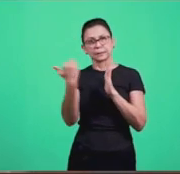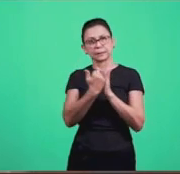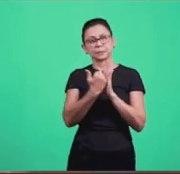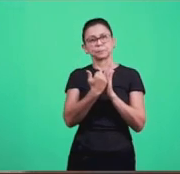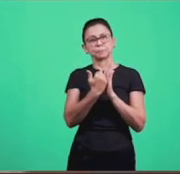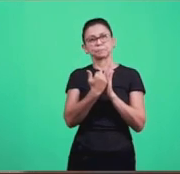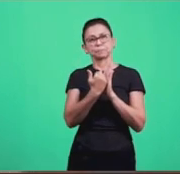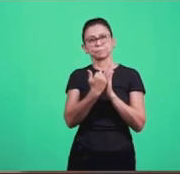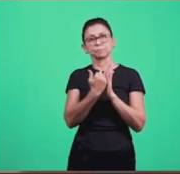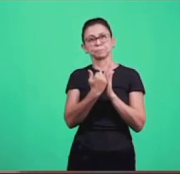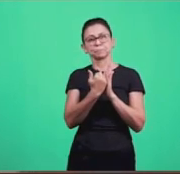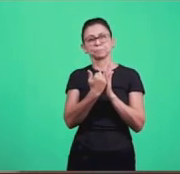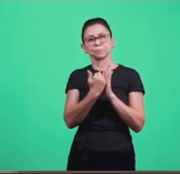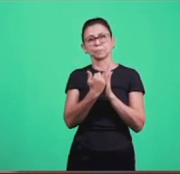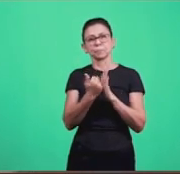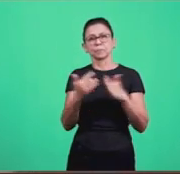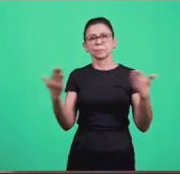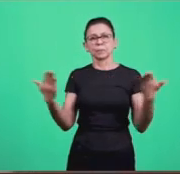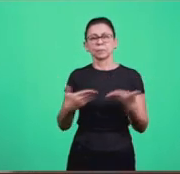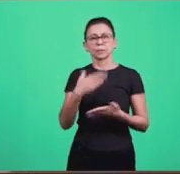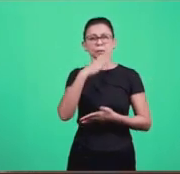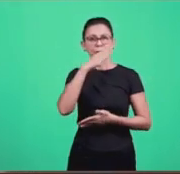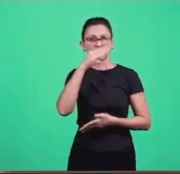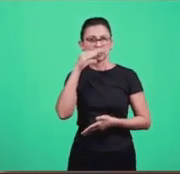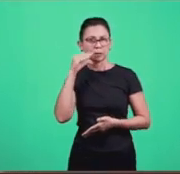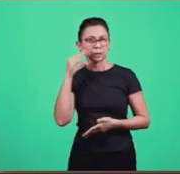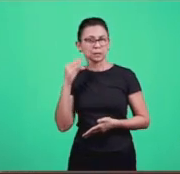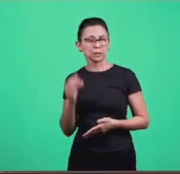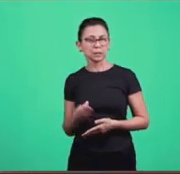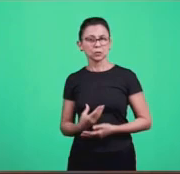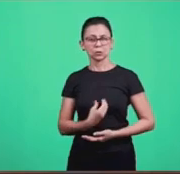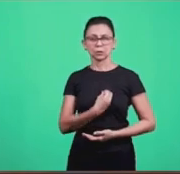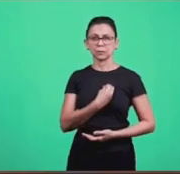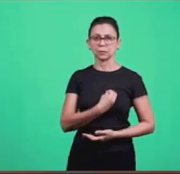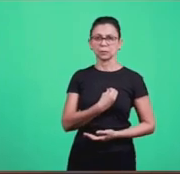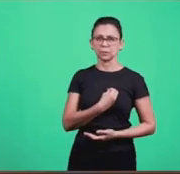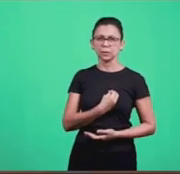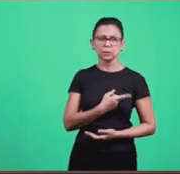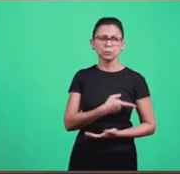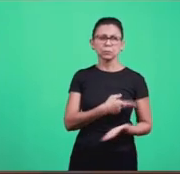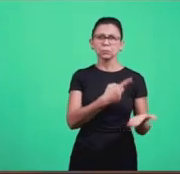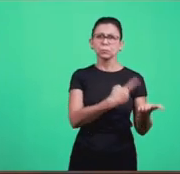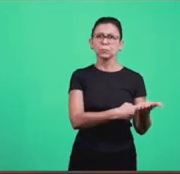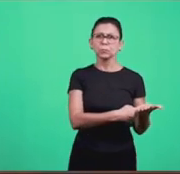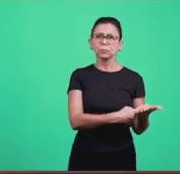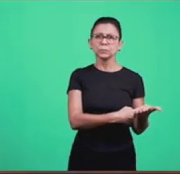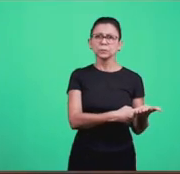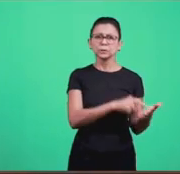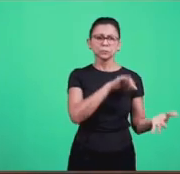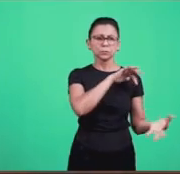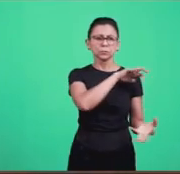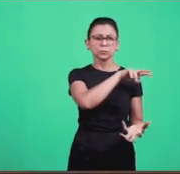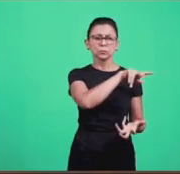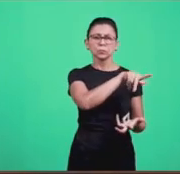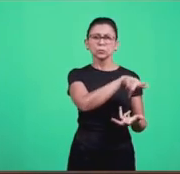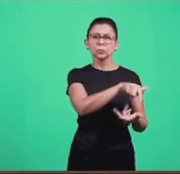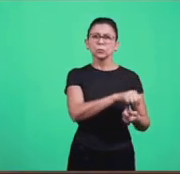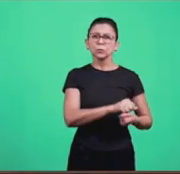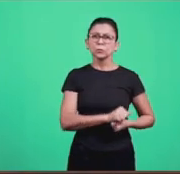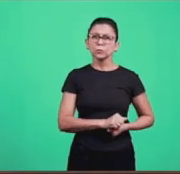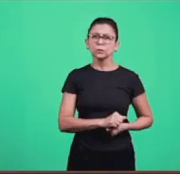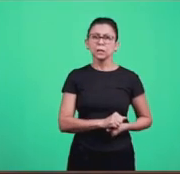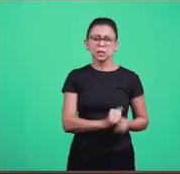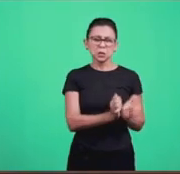Es andar en los mandamientos del Señor. Hoy los adolescentes han vivido y han hecho alianza con